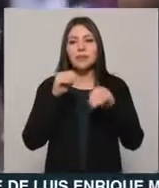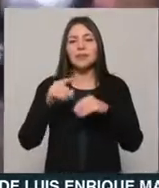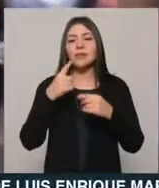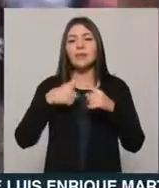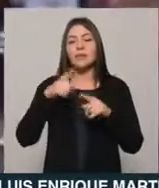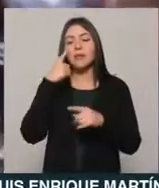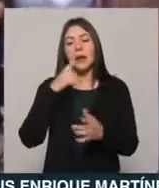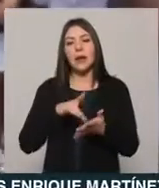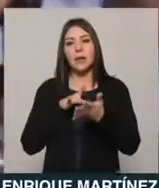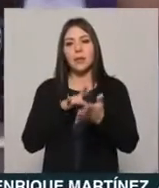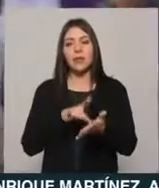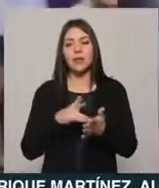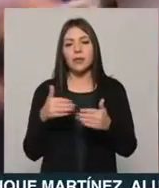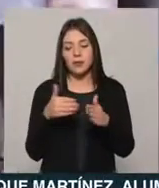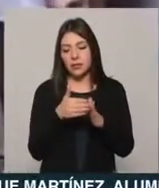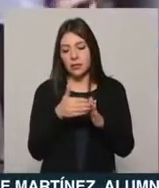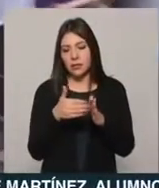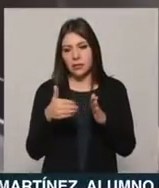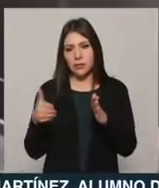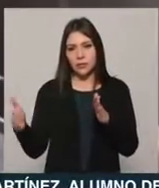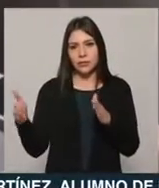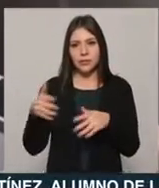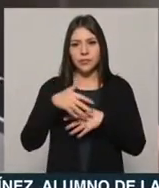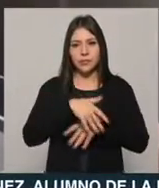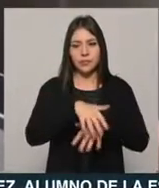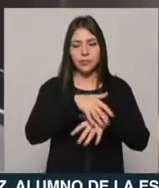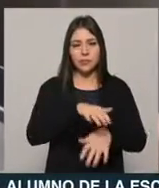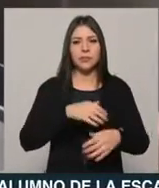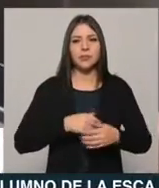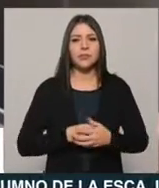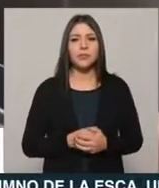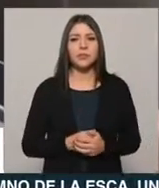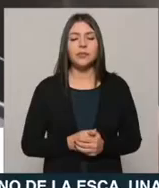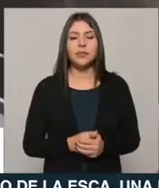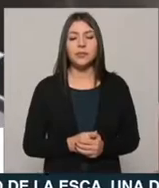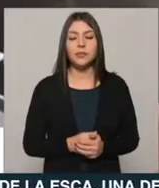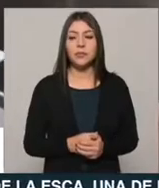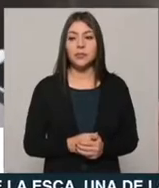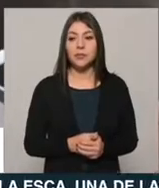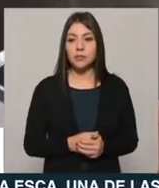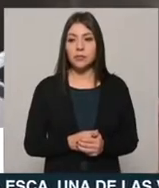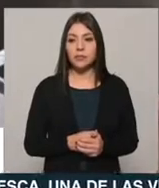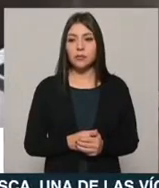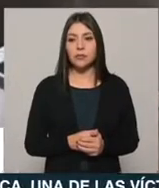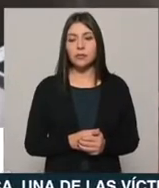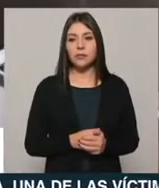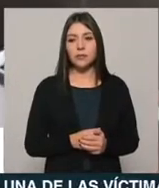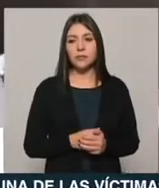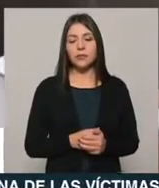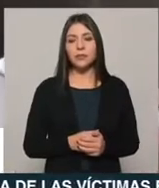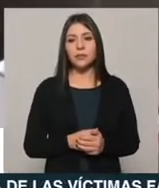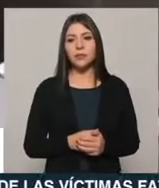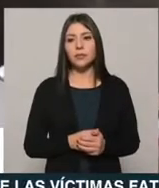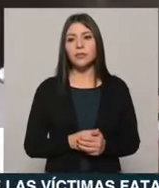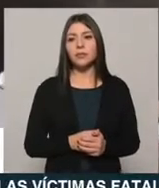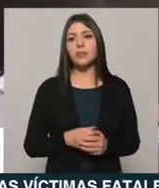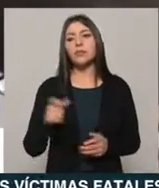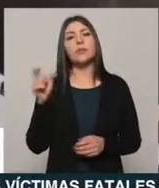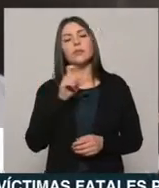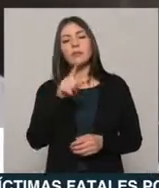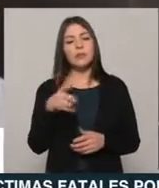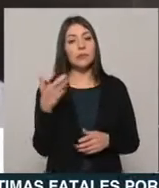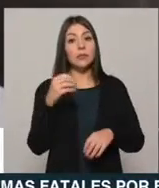el acompañamiento durante todo el trayecto. Pusimos en práctica eso y en cuanto había disturbios,